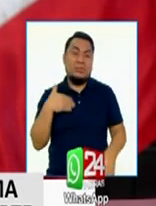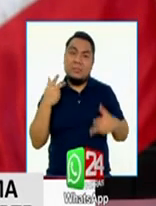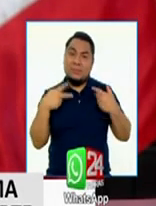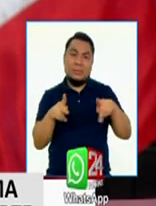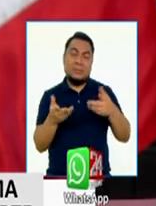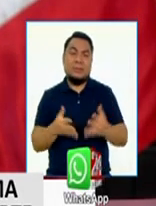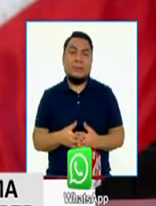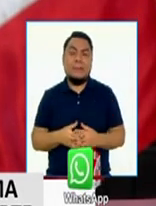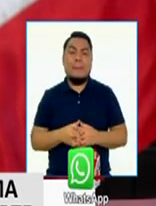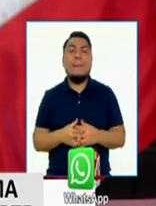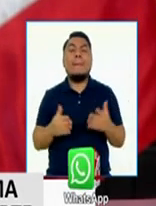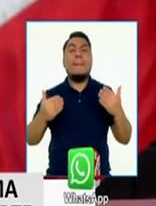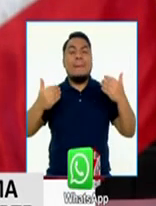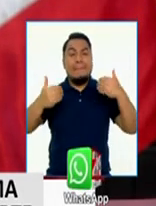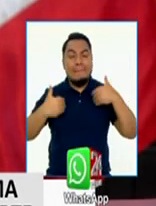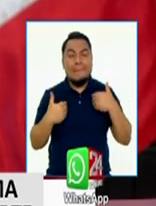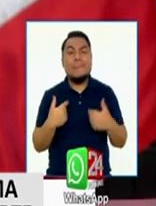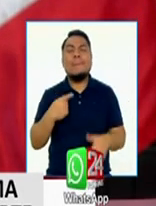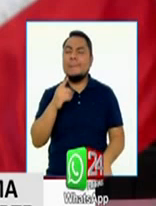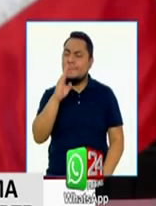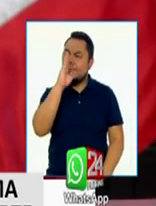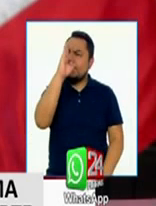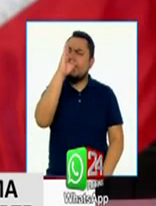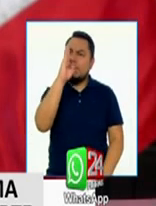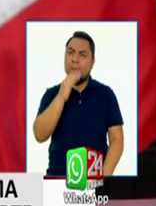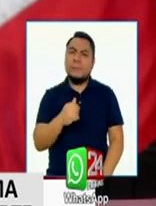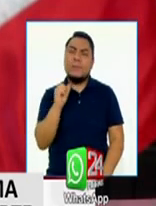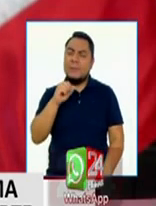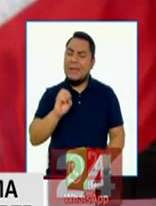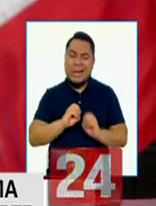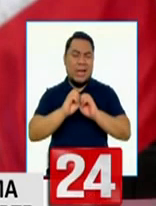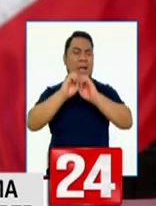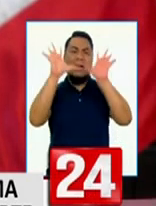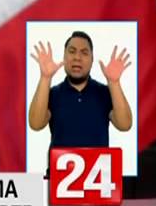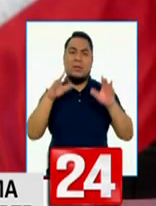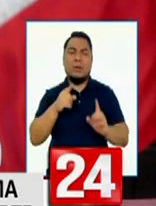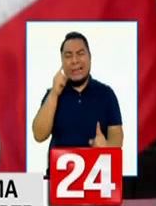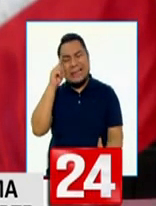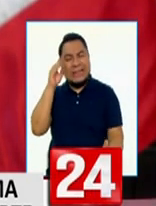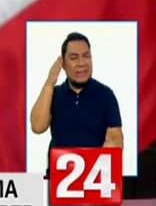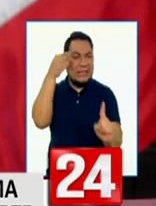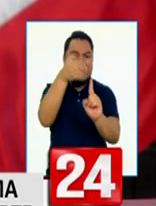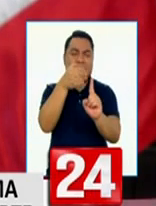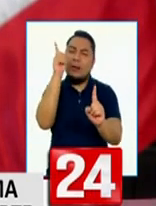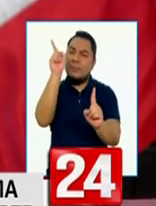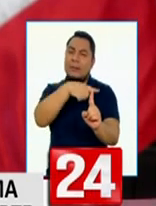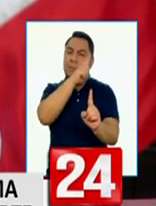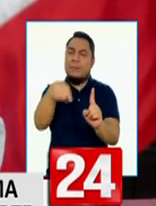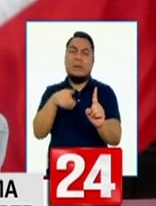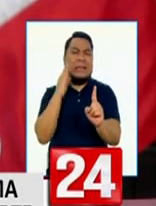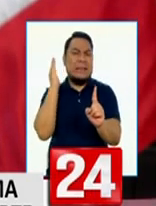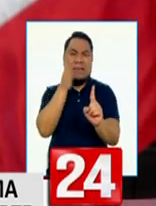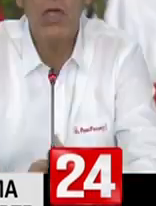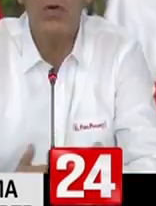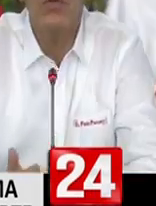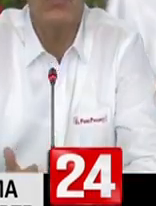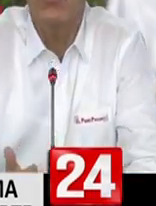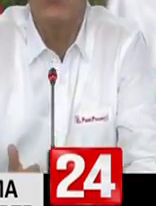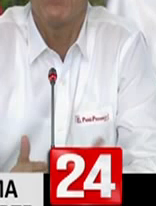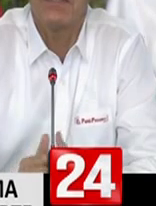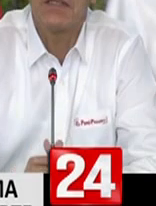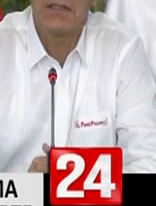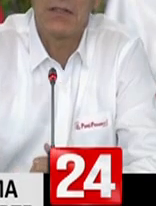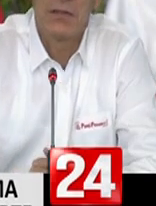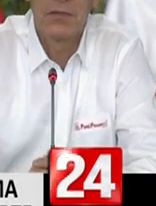permitirla. Y tenemos que ser duros, claros y directos en condenarla. Y es lo que queremos. ¿Y cómo